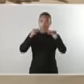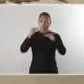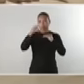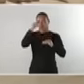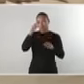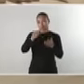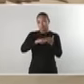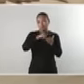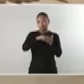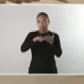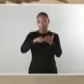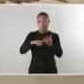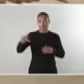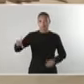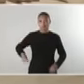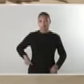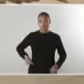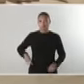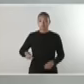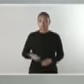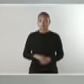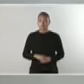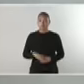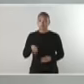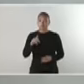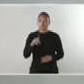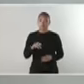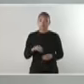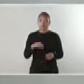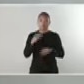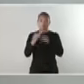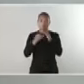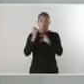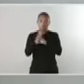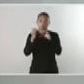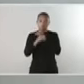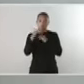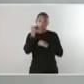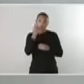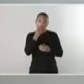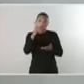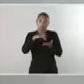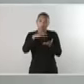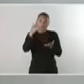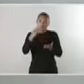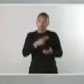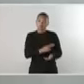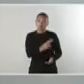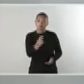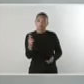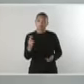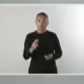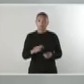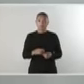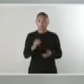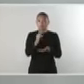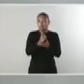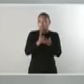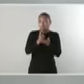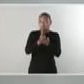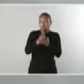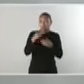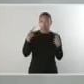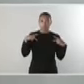la elección de de Gobernador pero por sobre todas las cosas Yo quiero agradecerle a usted a usted ciudadano